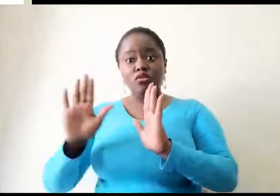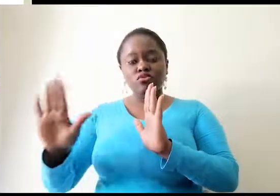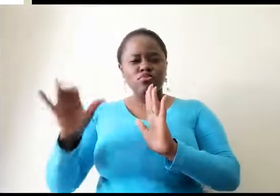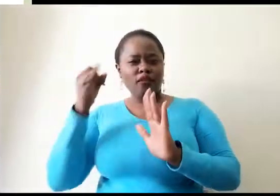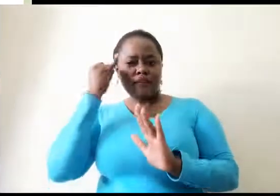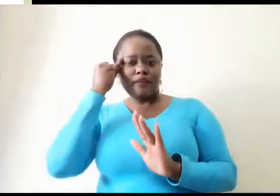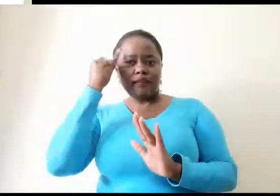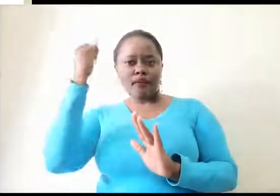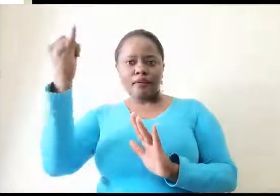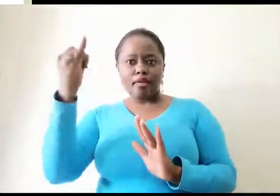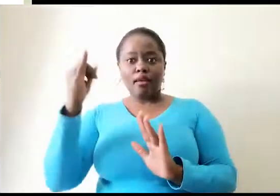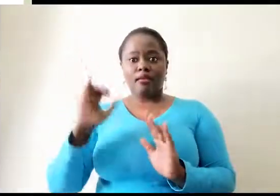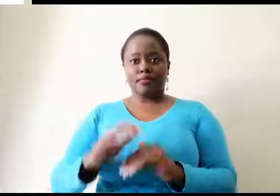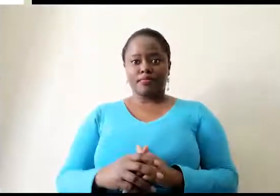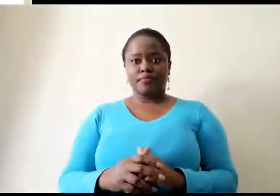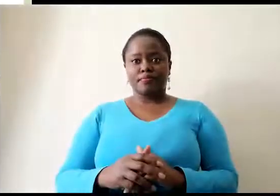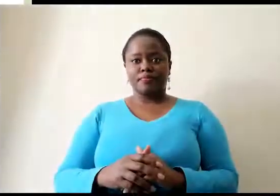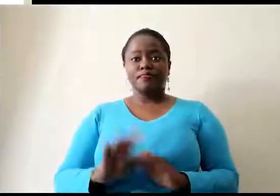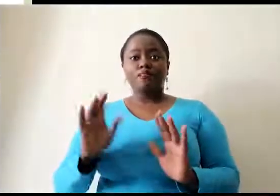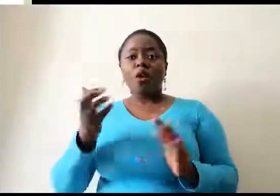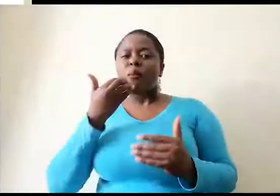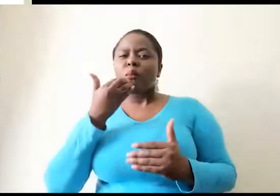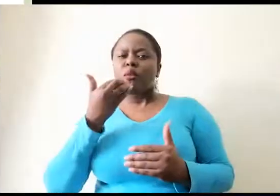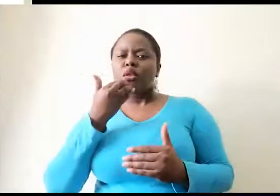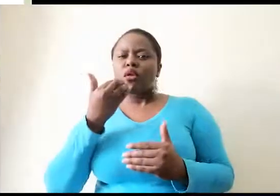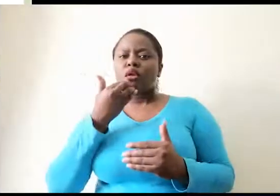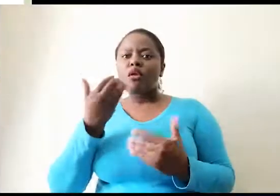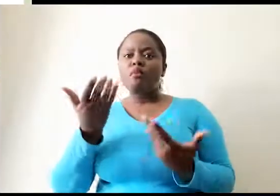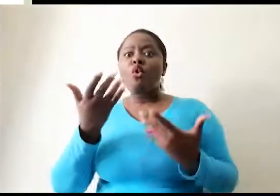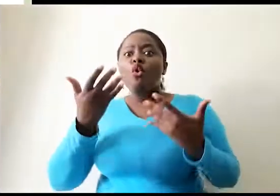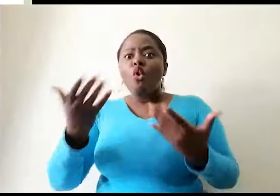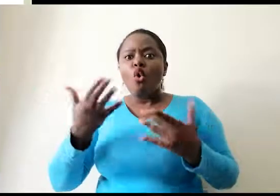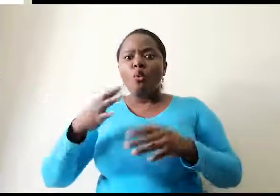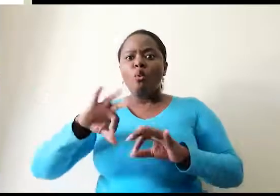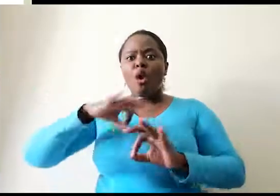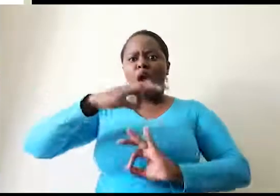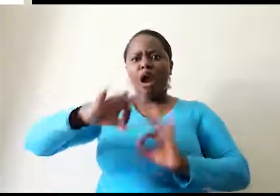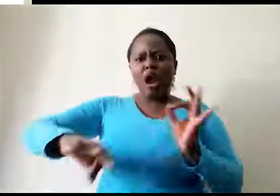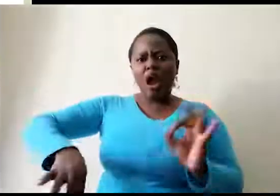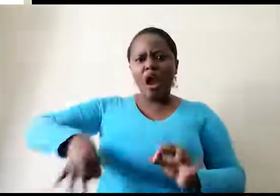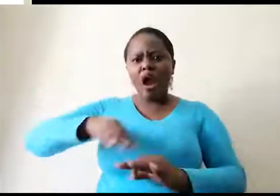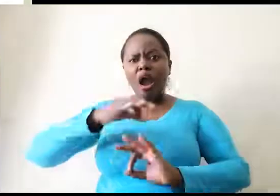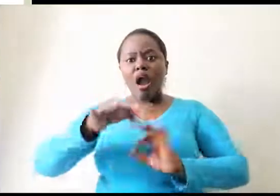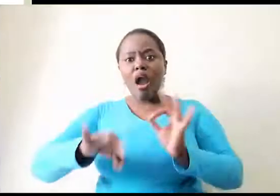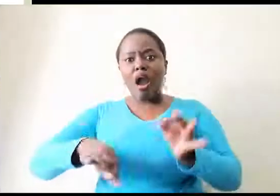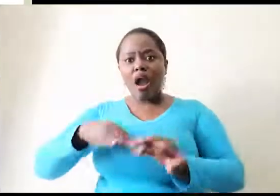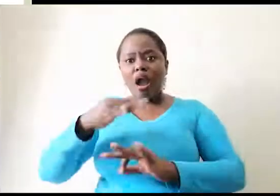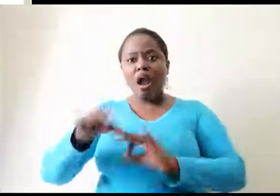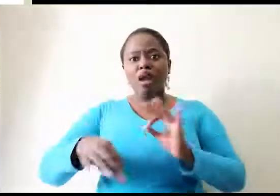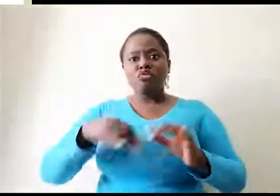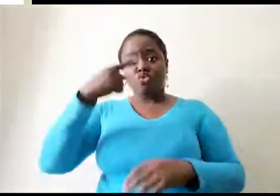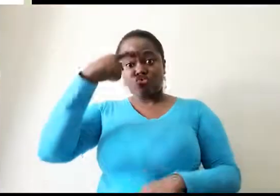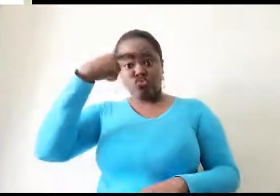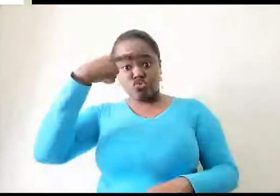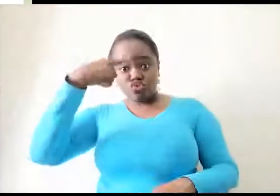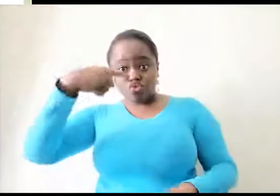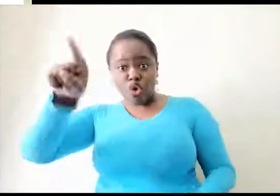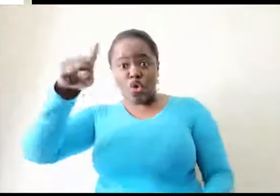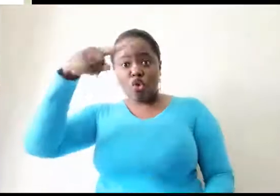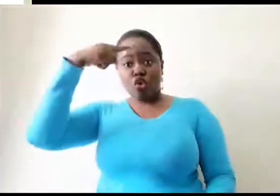clinamen o desviación espontánea en la trayectoria de los átomos. Es lo que se conoce como el